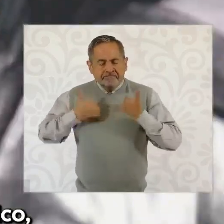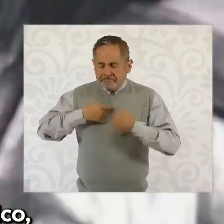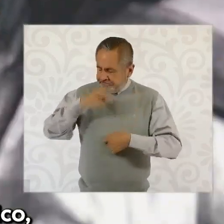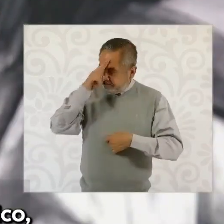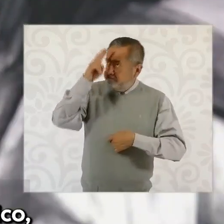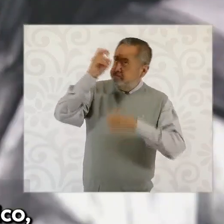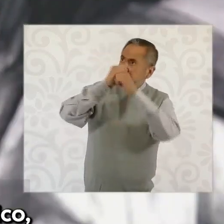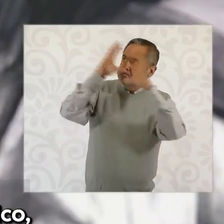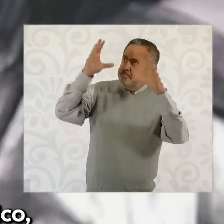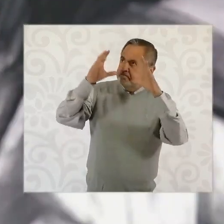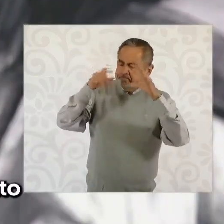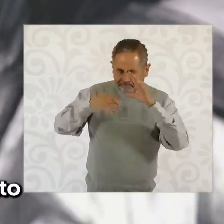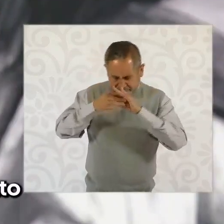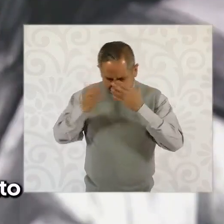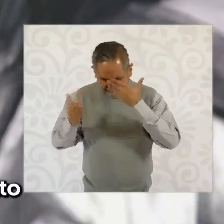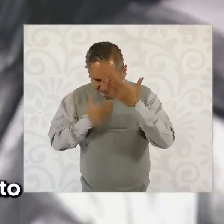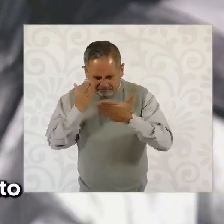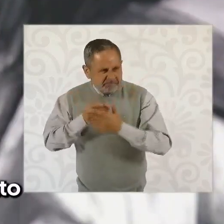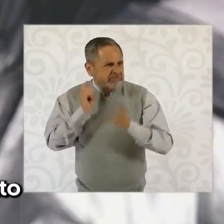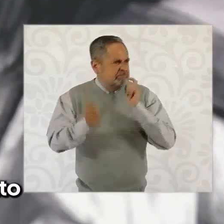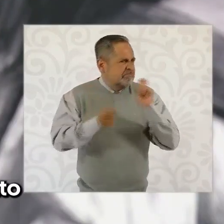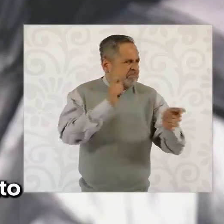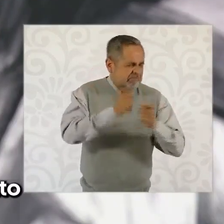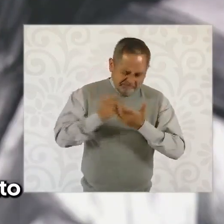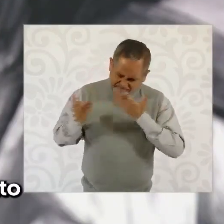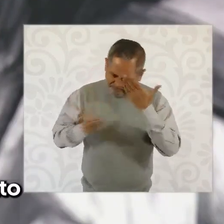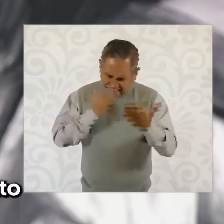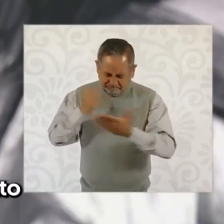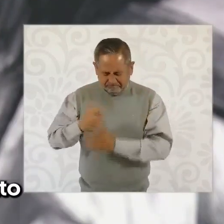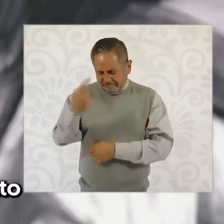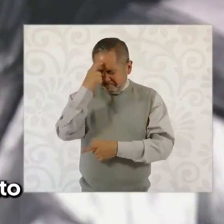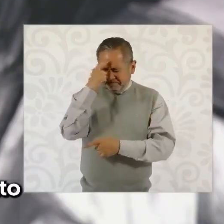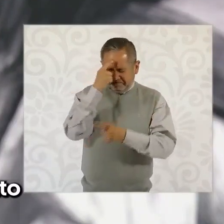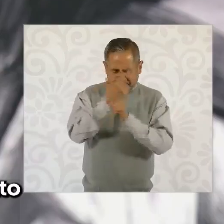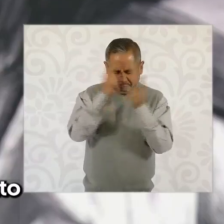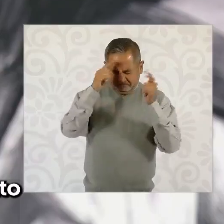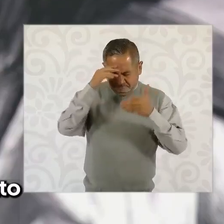su espíritu crítico, y sobre todo dar vigor al pensamiento y a la